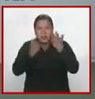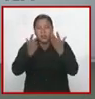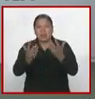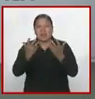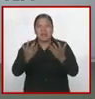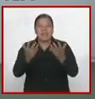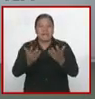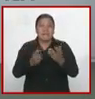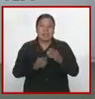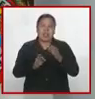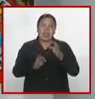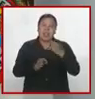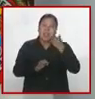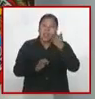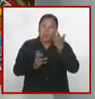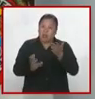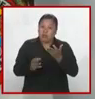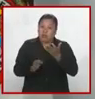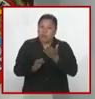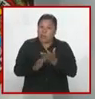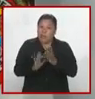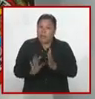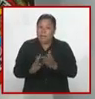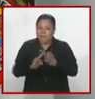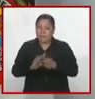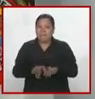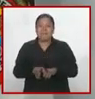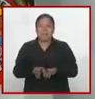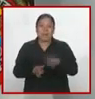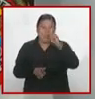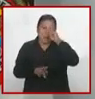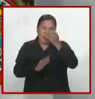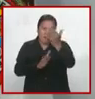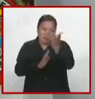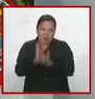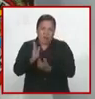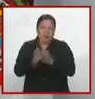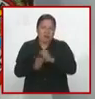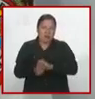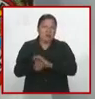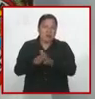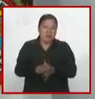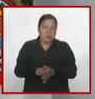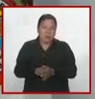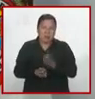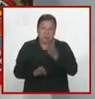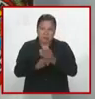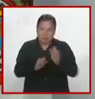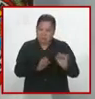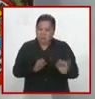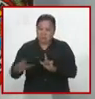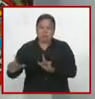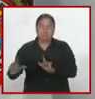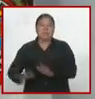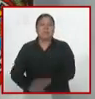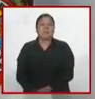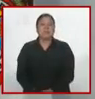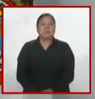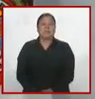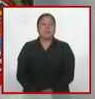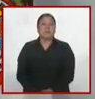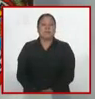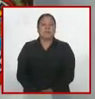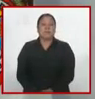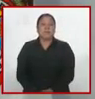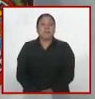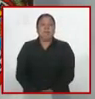que se visualiza para controlar esta epidemia pueden pasar la primera por favor entonces yo creo que aquí